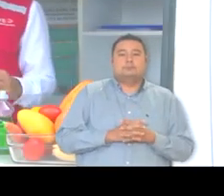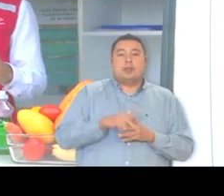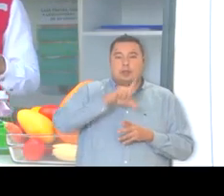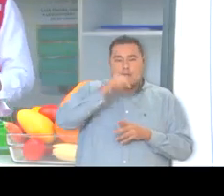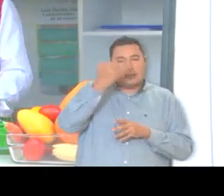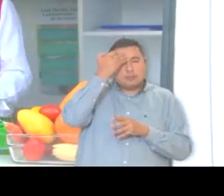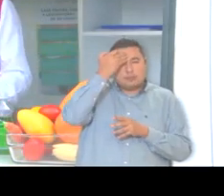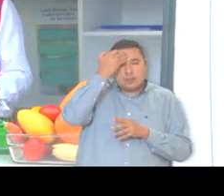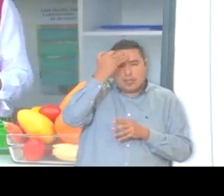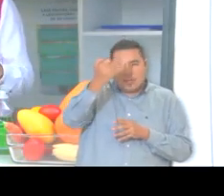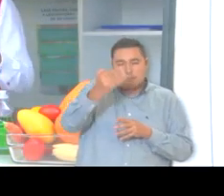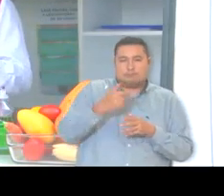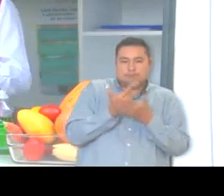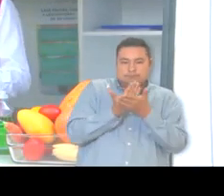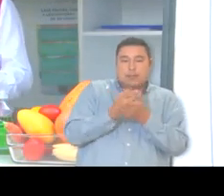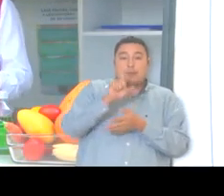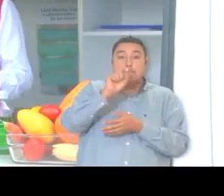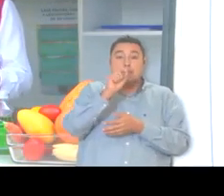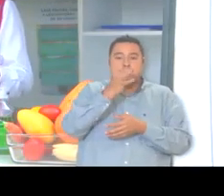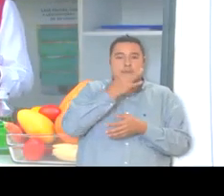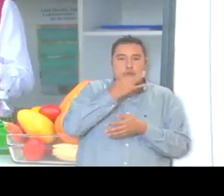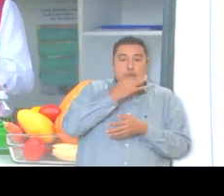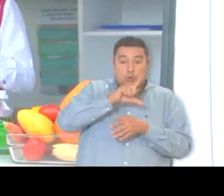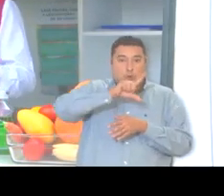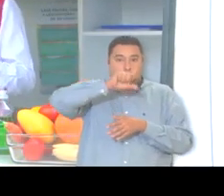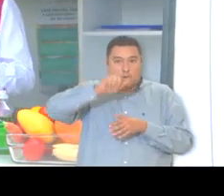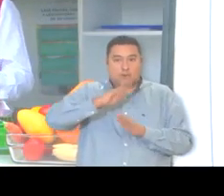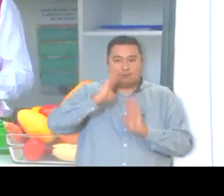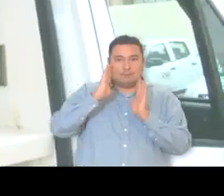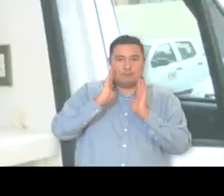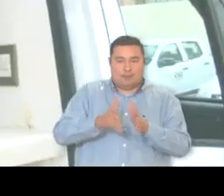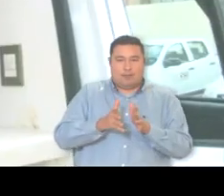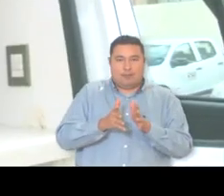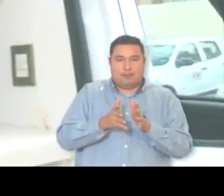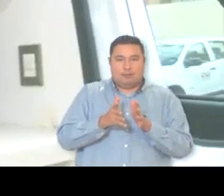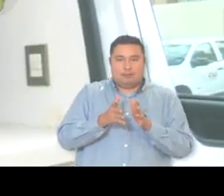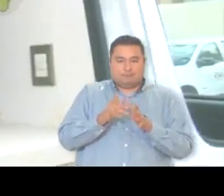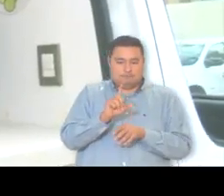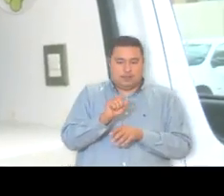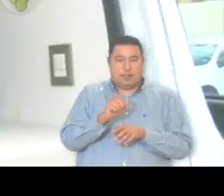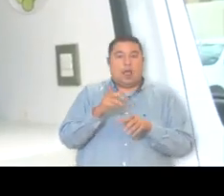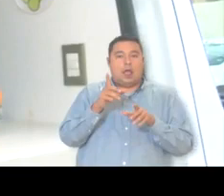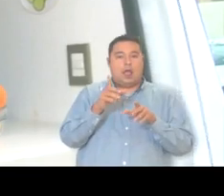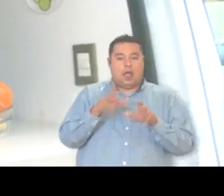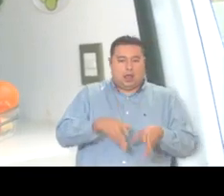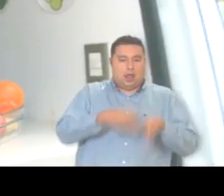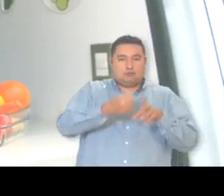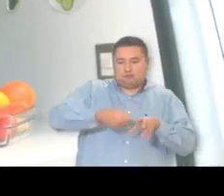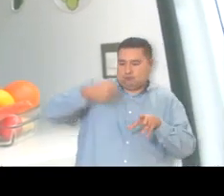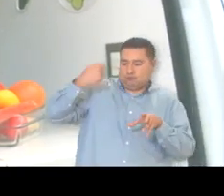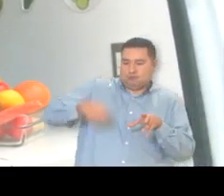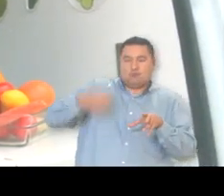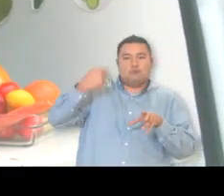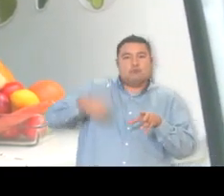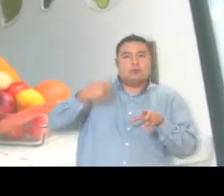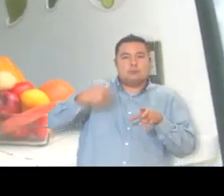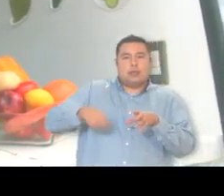Vamos a contar el tiempo, 20 minutos. Transcurrido ese tiempo, vamos a escurrir nuestro